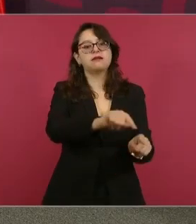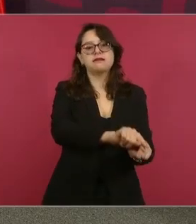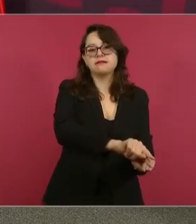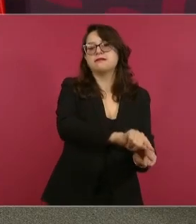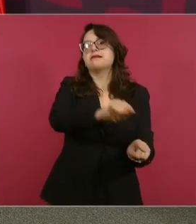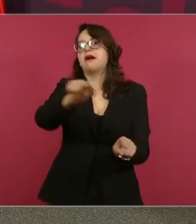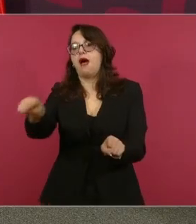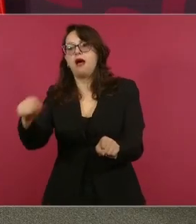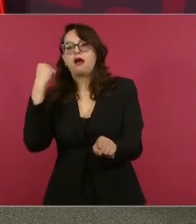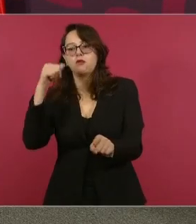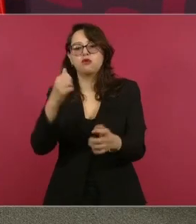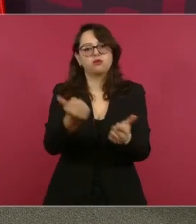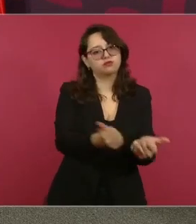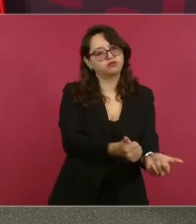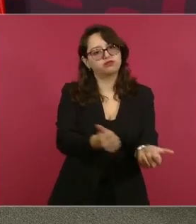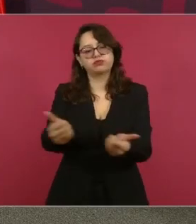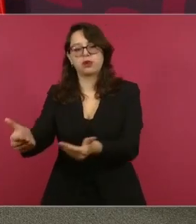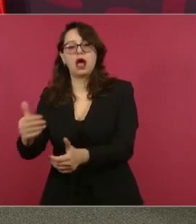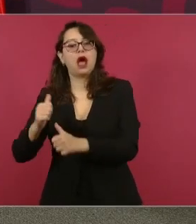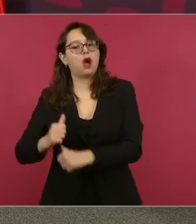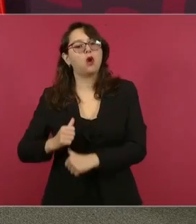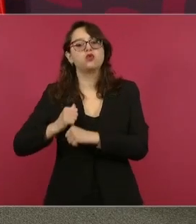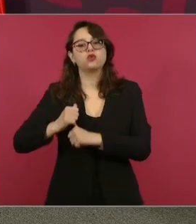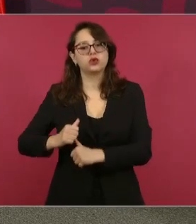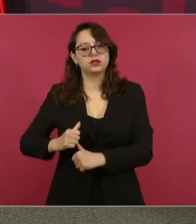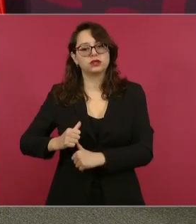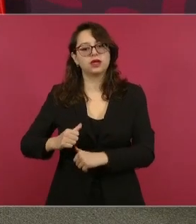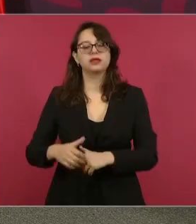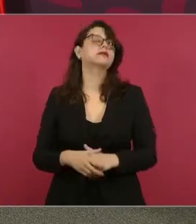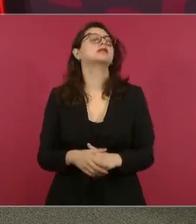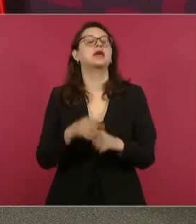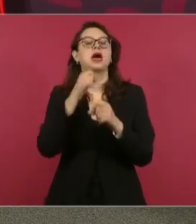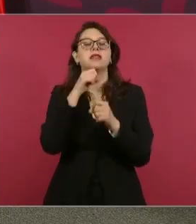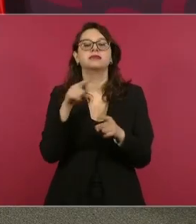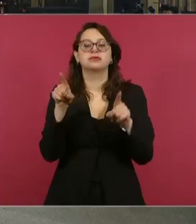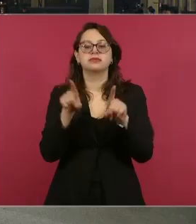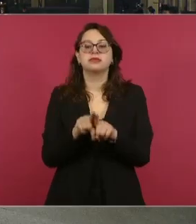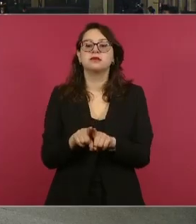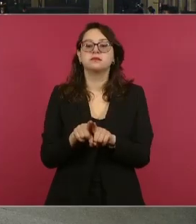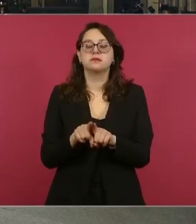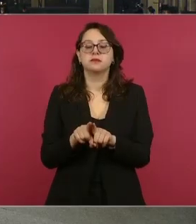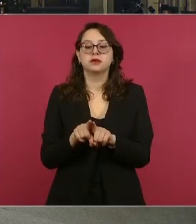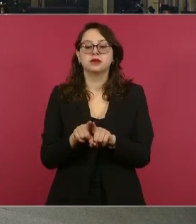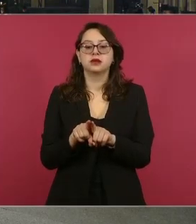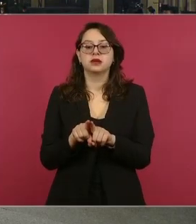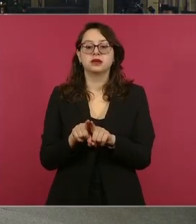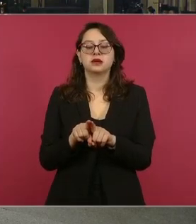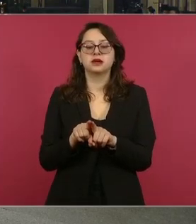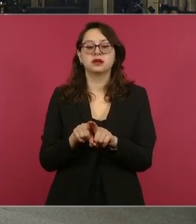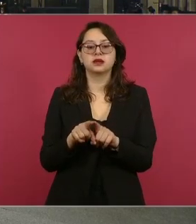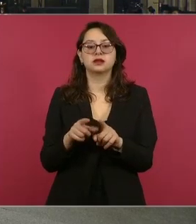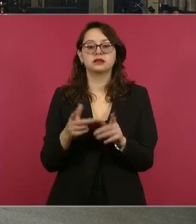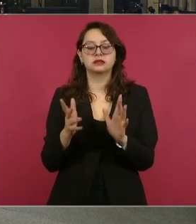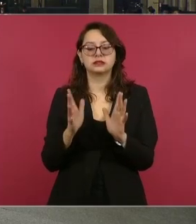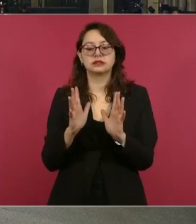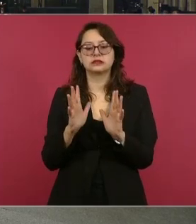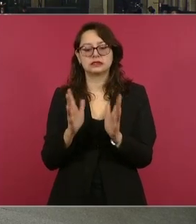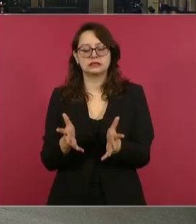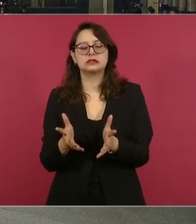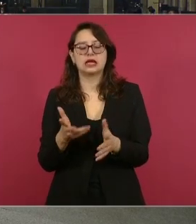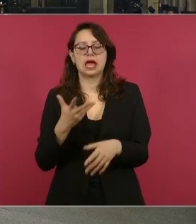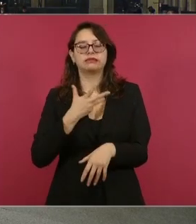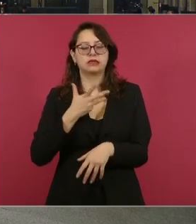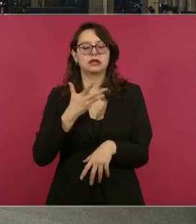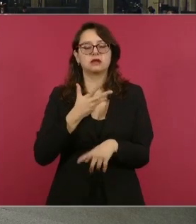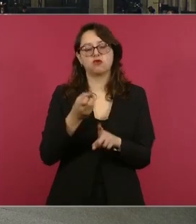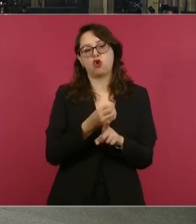toda la ayuda, y de ahí conectamos con una estrategia que se estableció para recibir